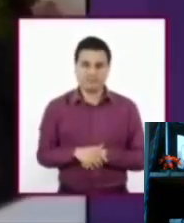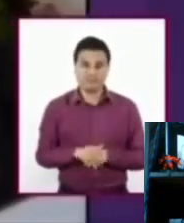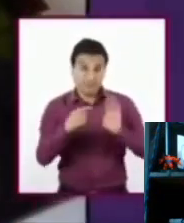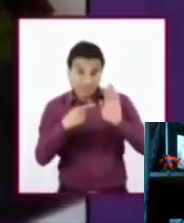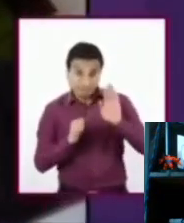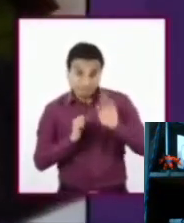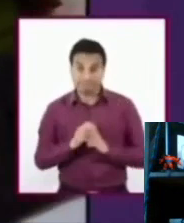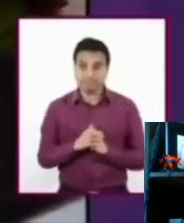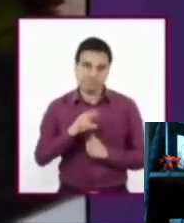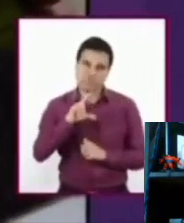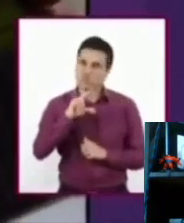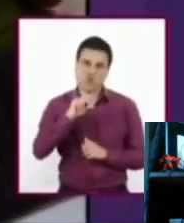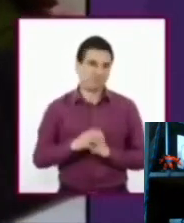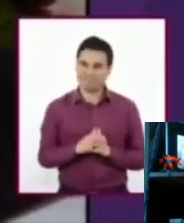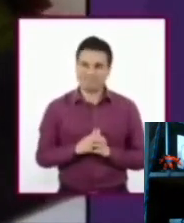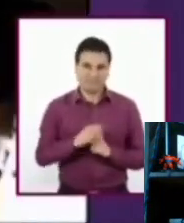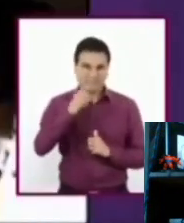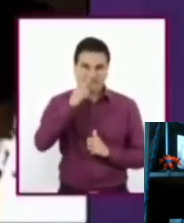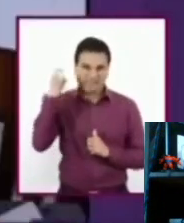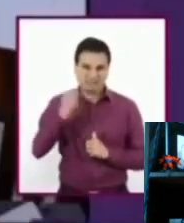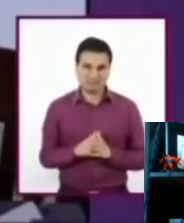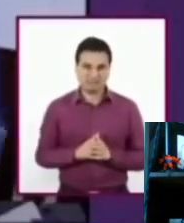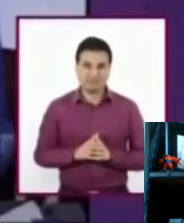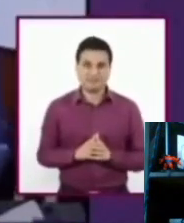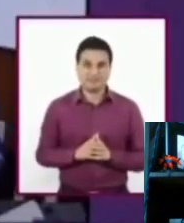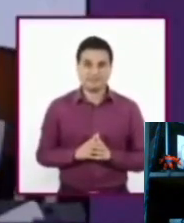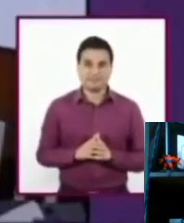quiero no les hable